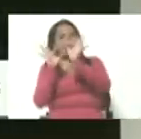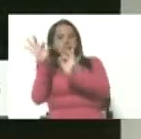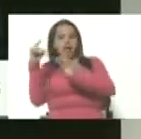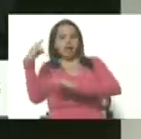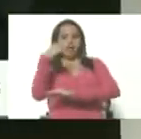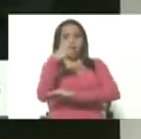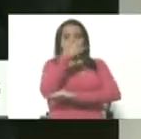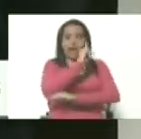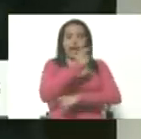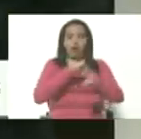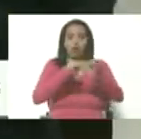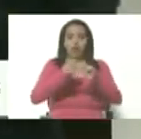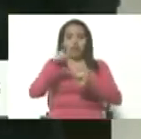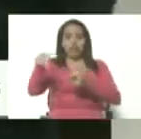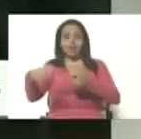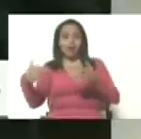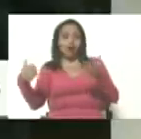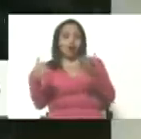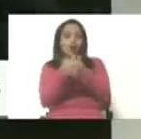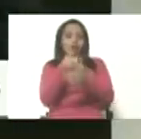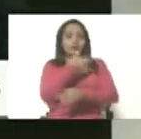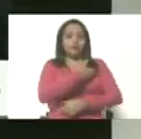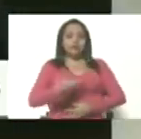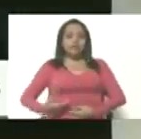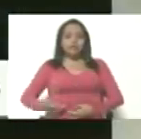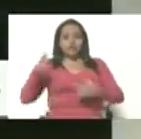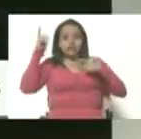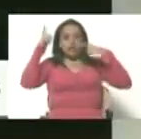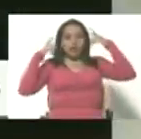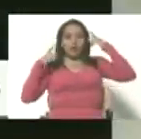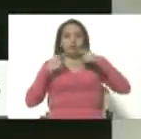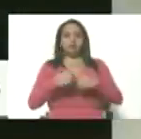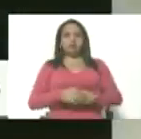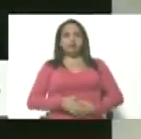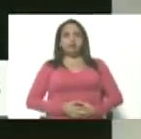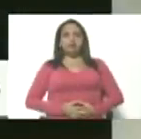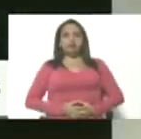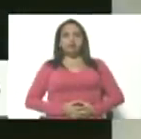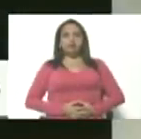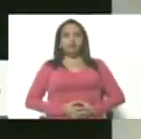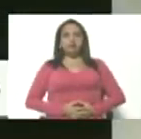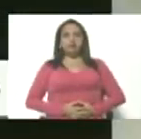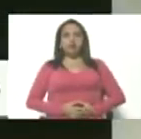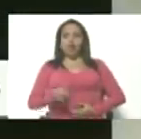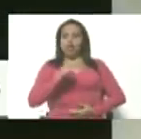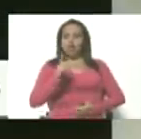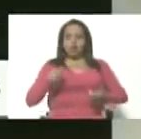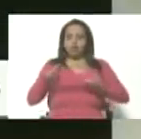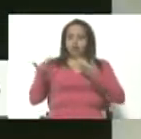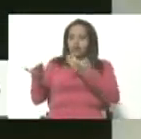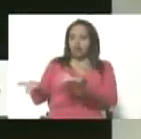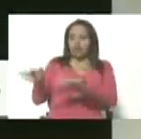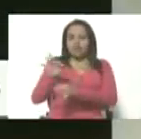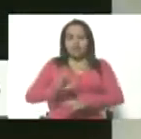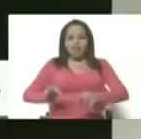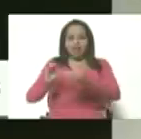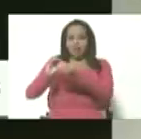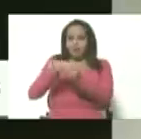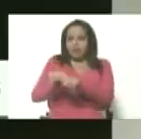Y después del golpe de Estado contra el comandante Hugo Chávez, no le mandaron más repuesto.